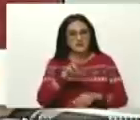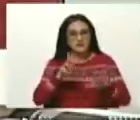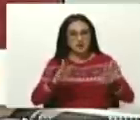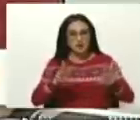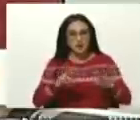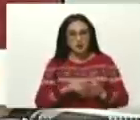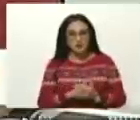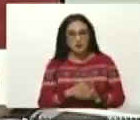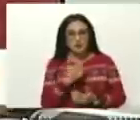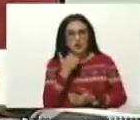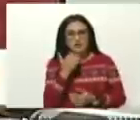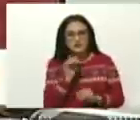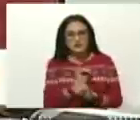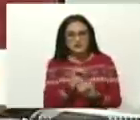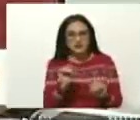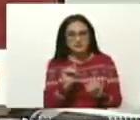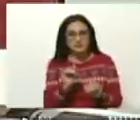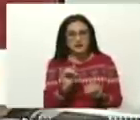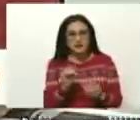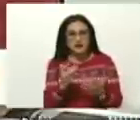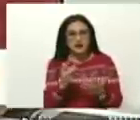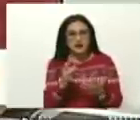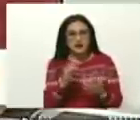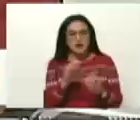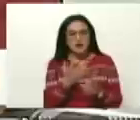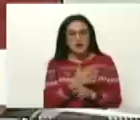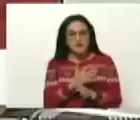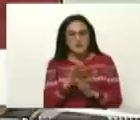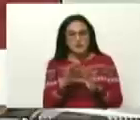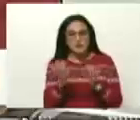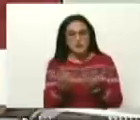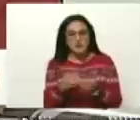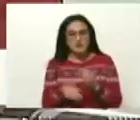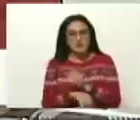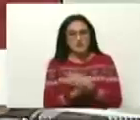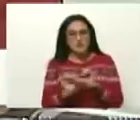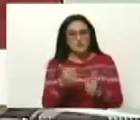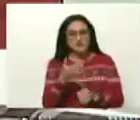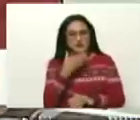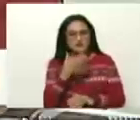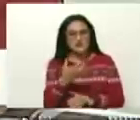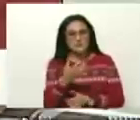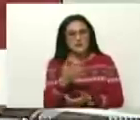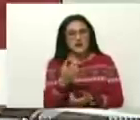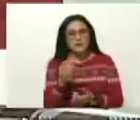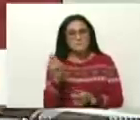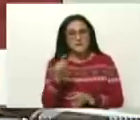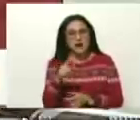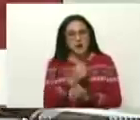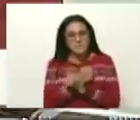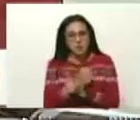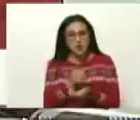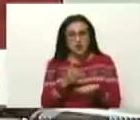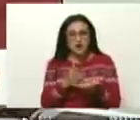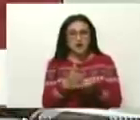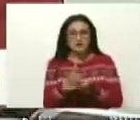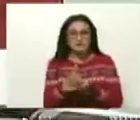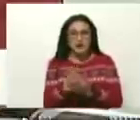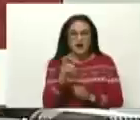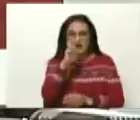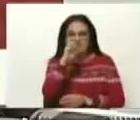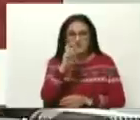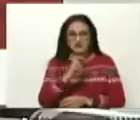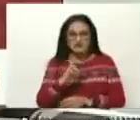28, casi termina, pleno mundial de fútbol, comenzamos diciembre, que es el mes del amor y la lealtad nuestra,